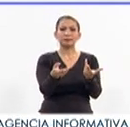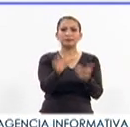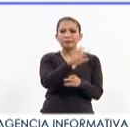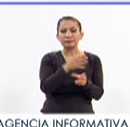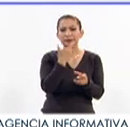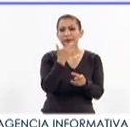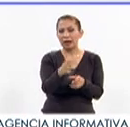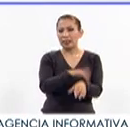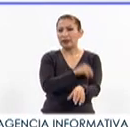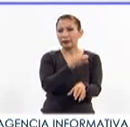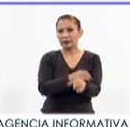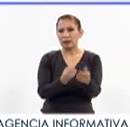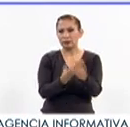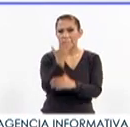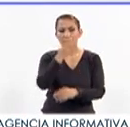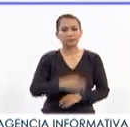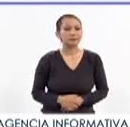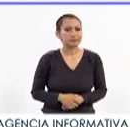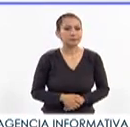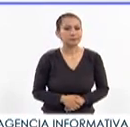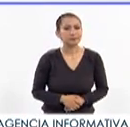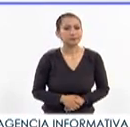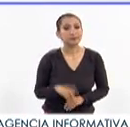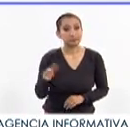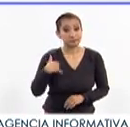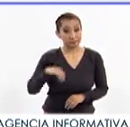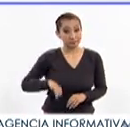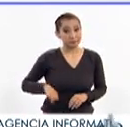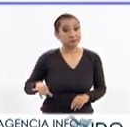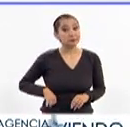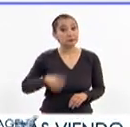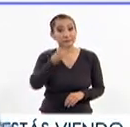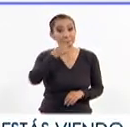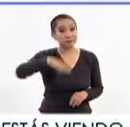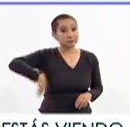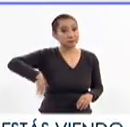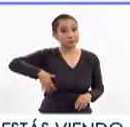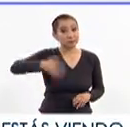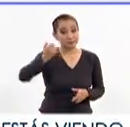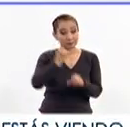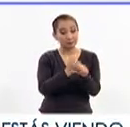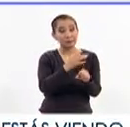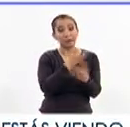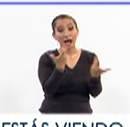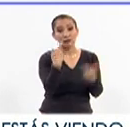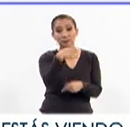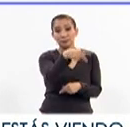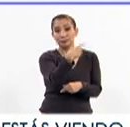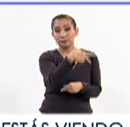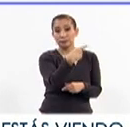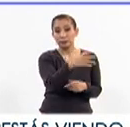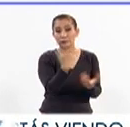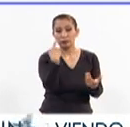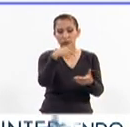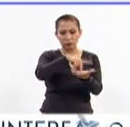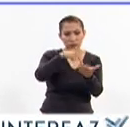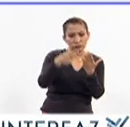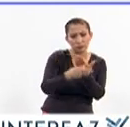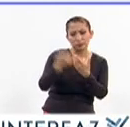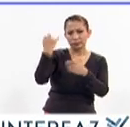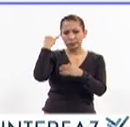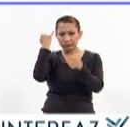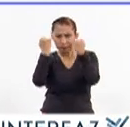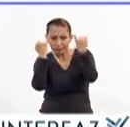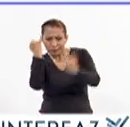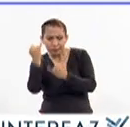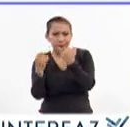las bondades de las energías renovables. Claro, doctor, muy interesante lo que comenta respecto a las investigaciones que están haciendo, los prototipos, los